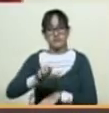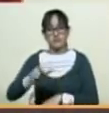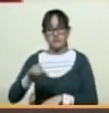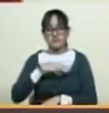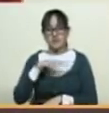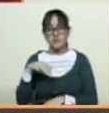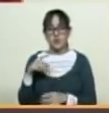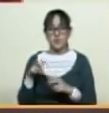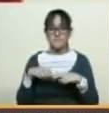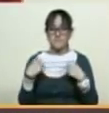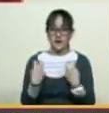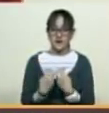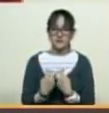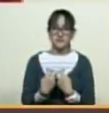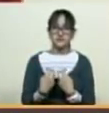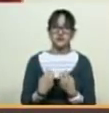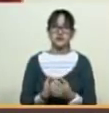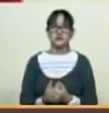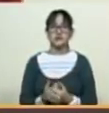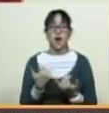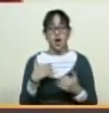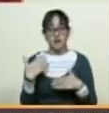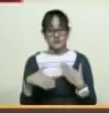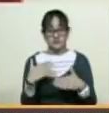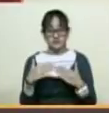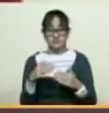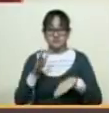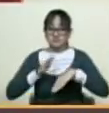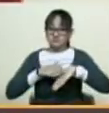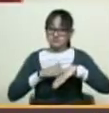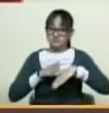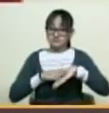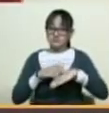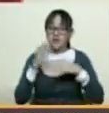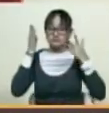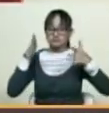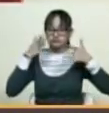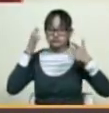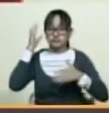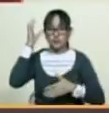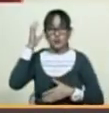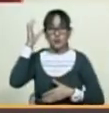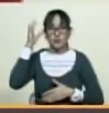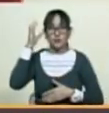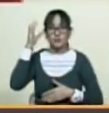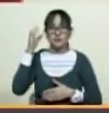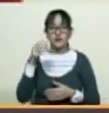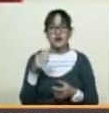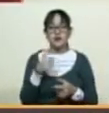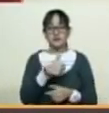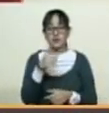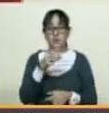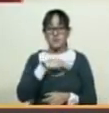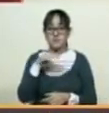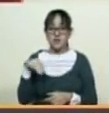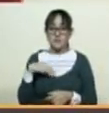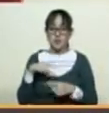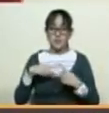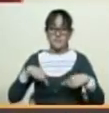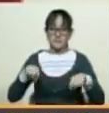miembros de mesa. Estamos en proceso muy pronto de notificación y capacitación para los miembros de